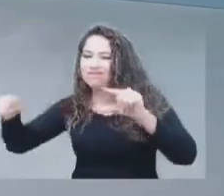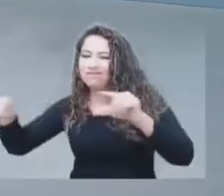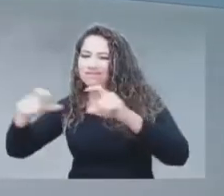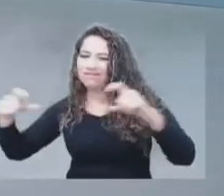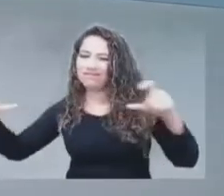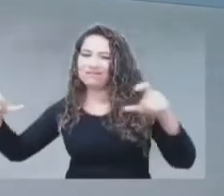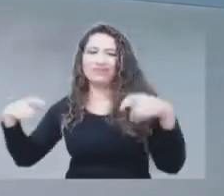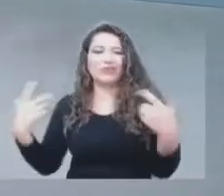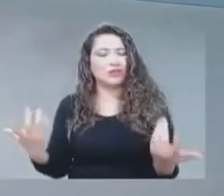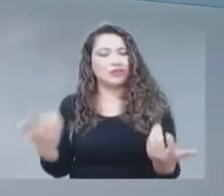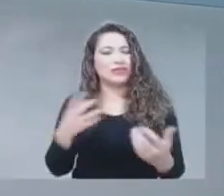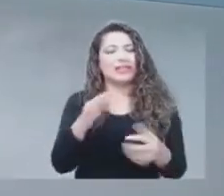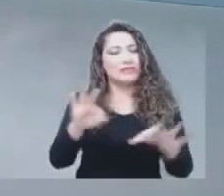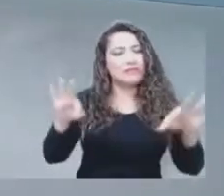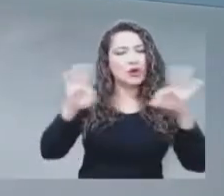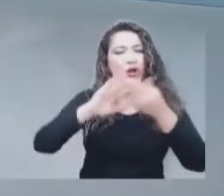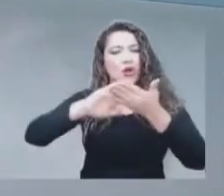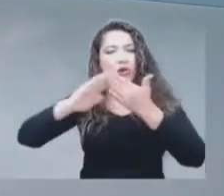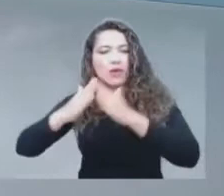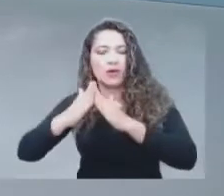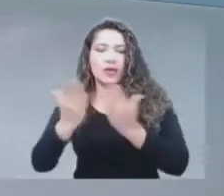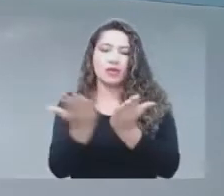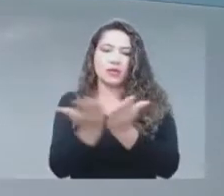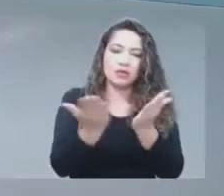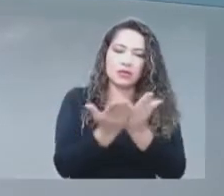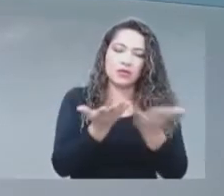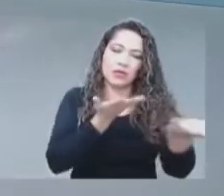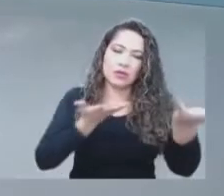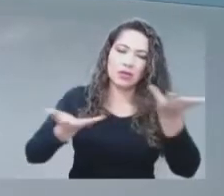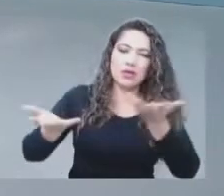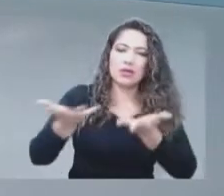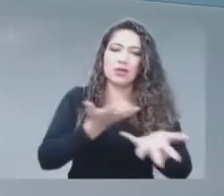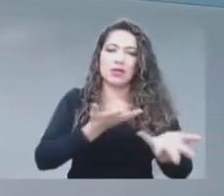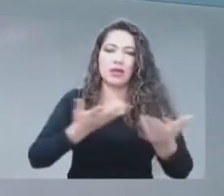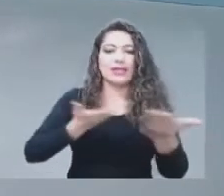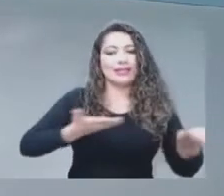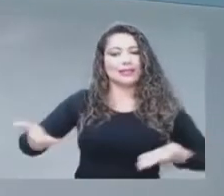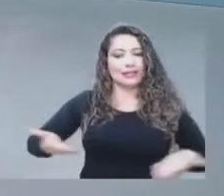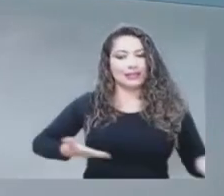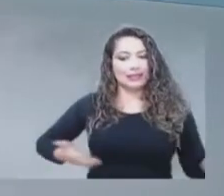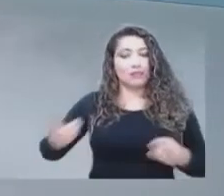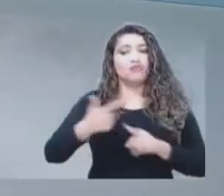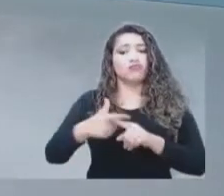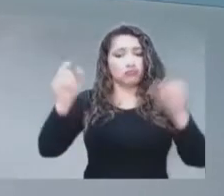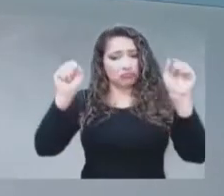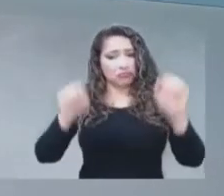necessary to have some peaceful coexistence studies, if you allow me to say. And then